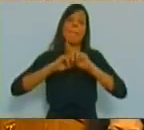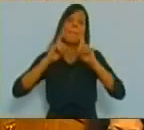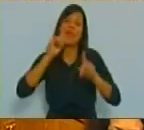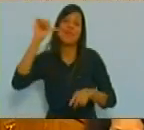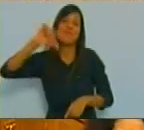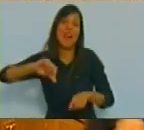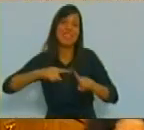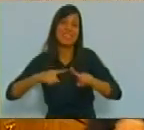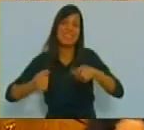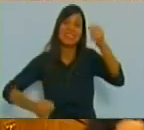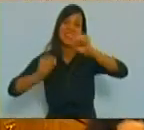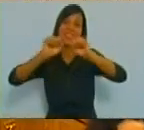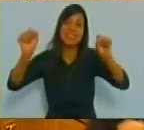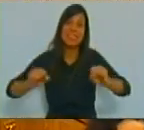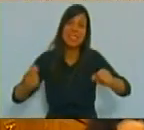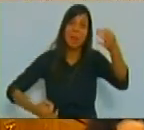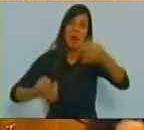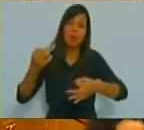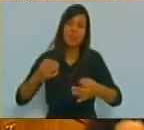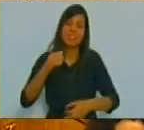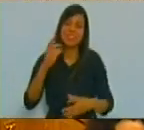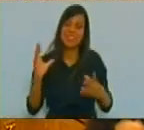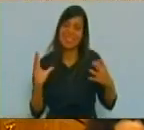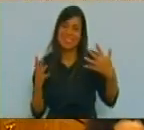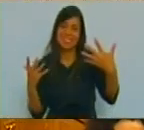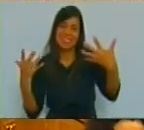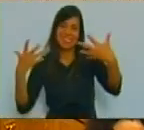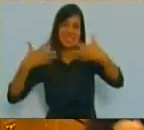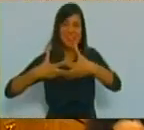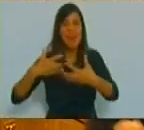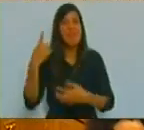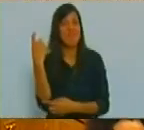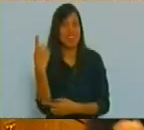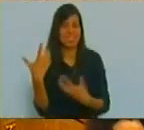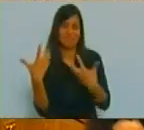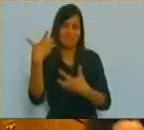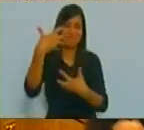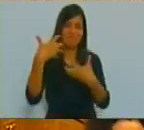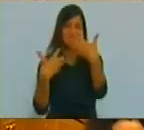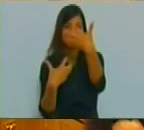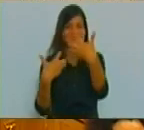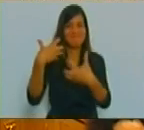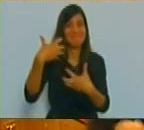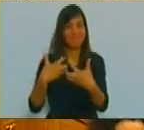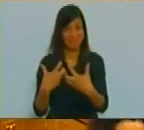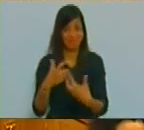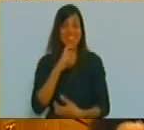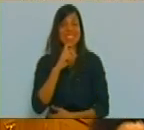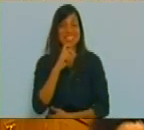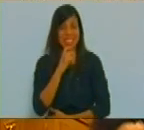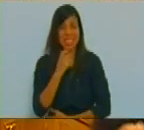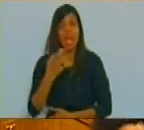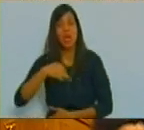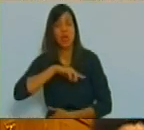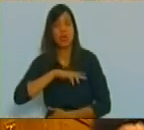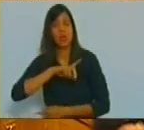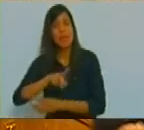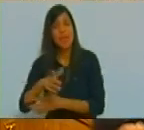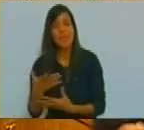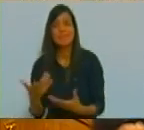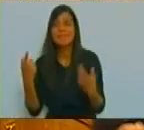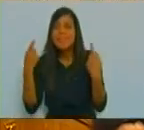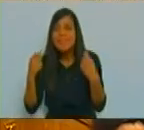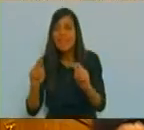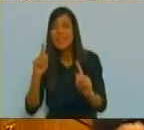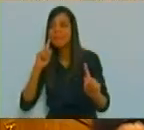no se ha podido engranar y cada quien anda por su lado nosotros tenemos que lograr efectivamente